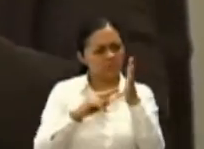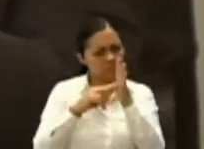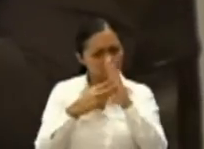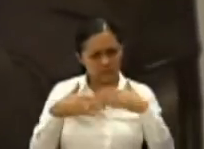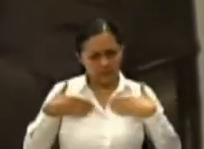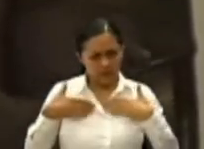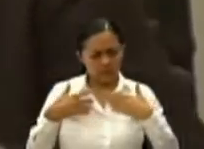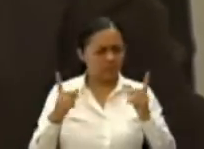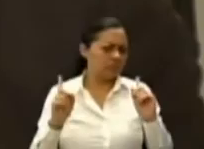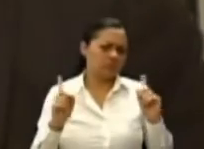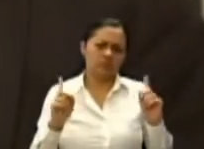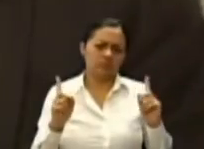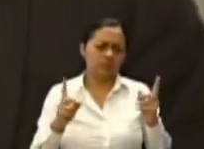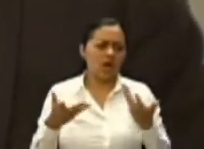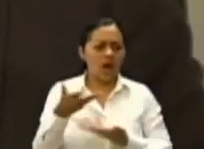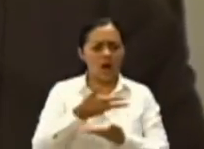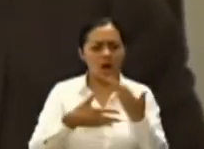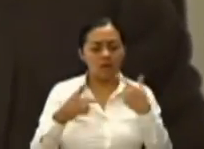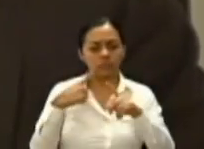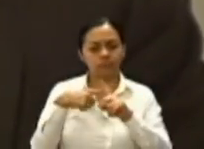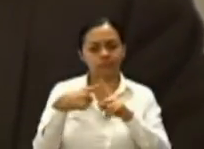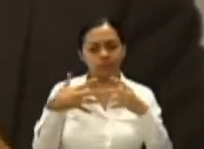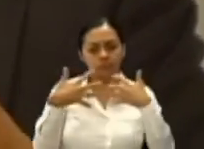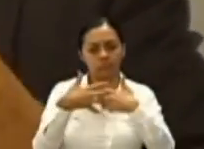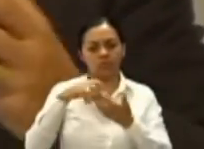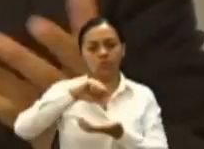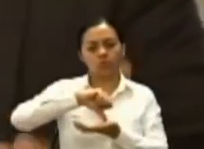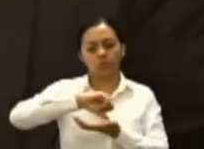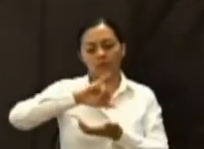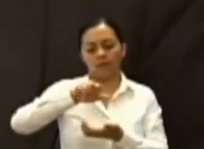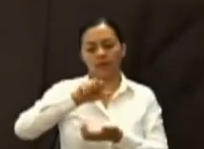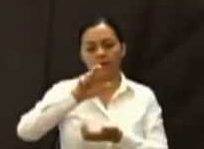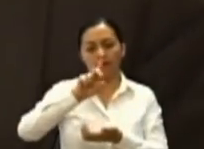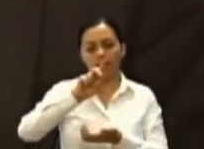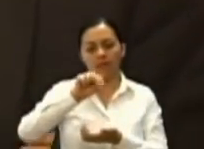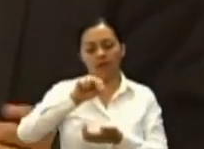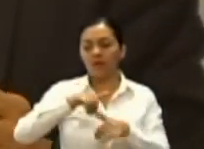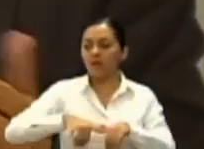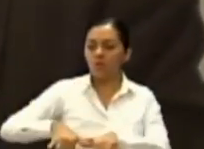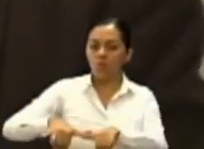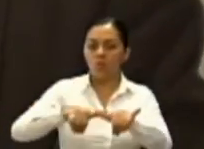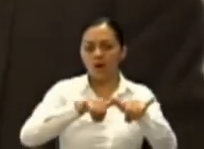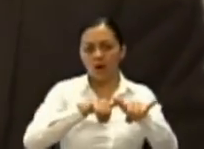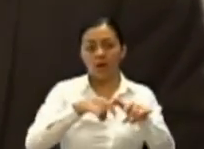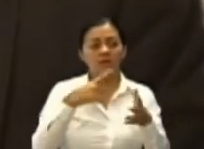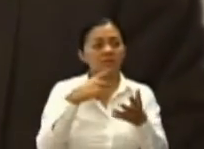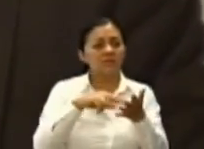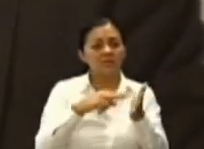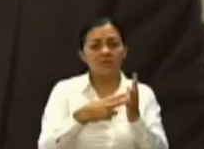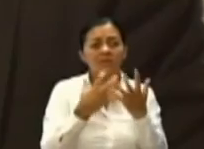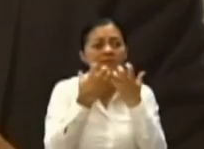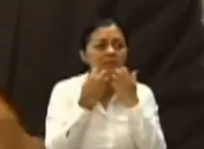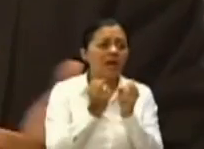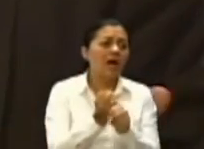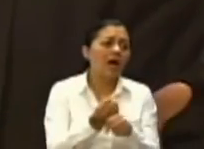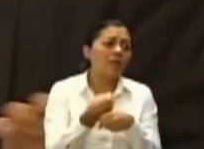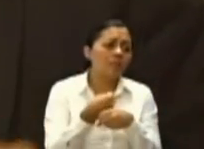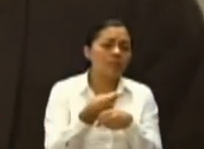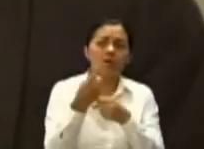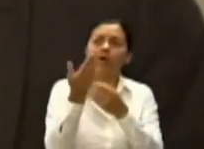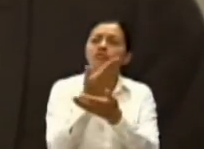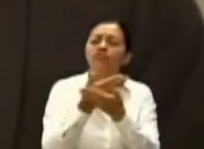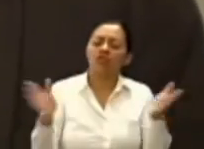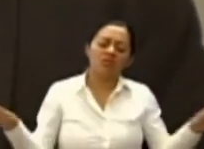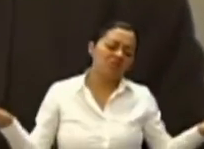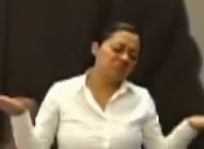hoy va a ser feliz viviendo en armonía como en su esencia de jardín con gente en igualdad de condiciones que nadie les falte nada y que nadie les sobre tanto